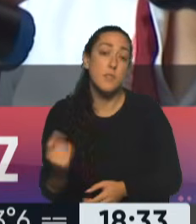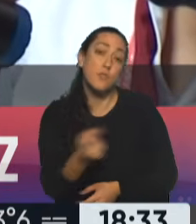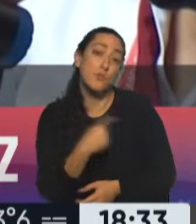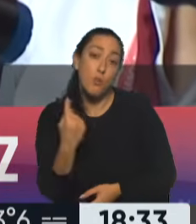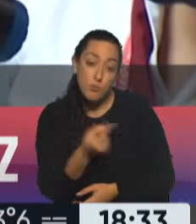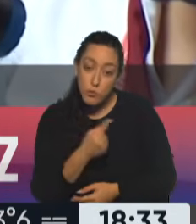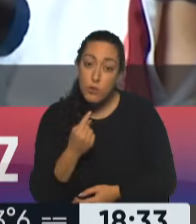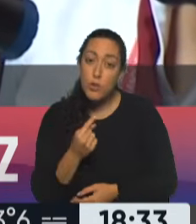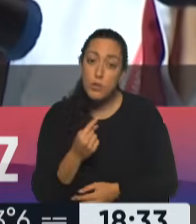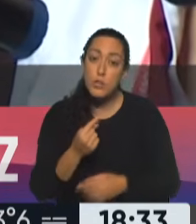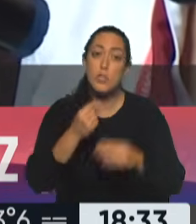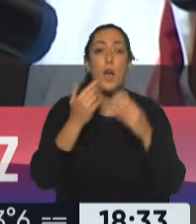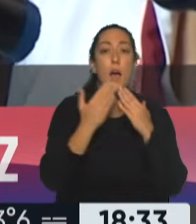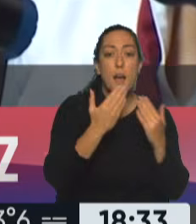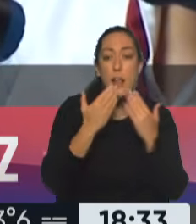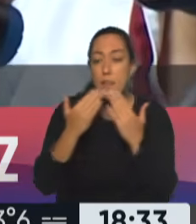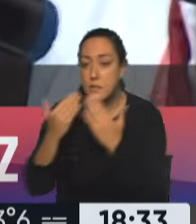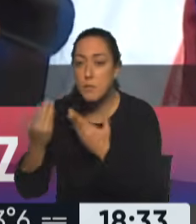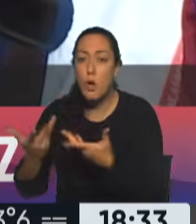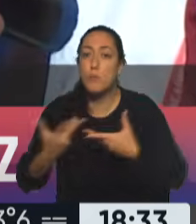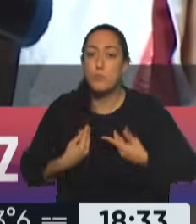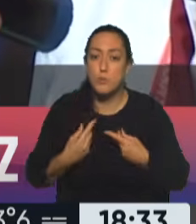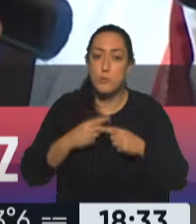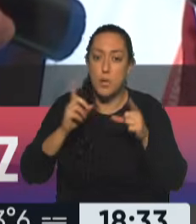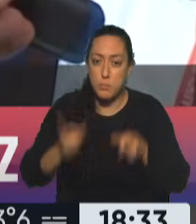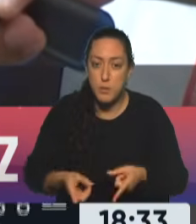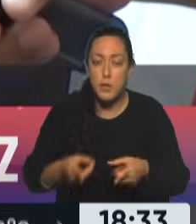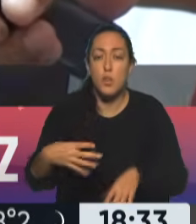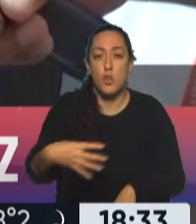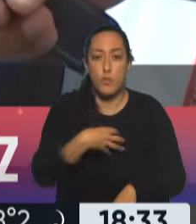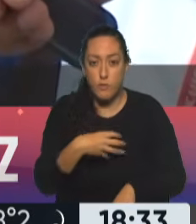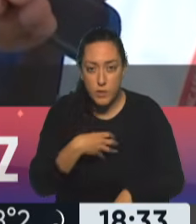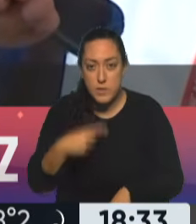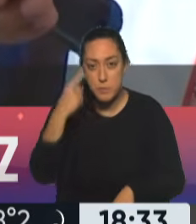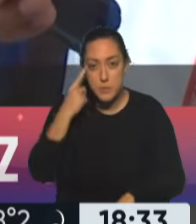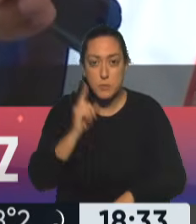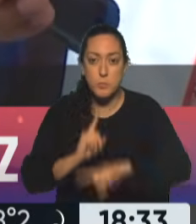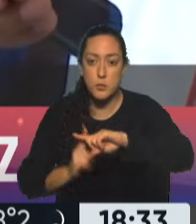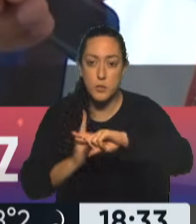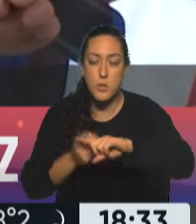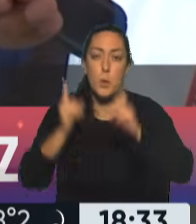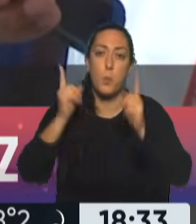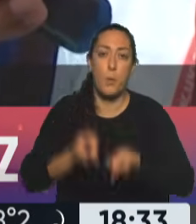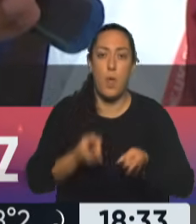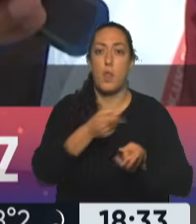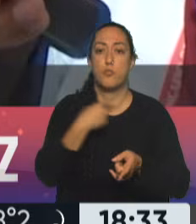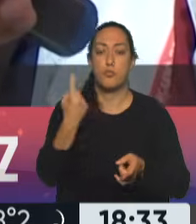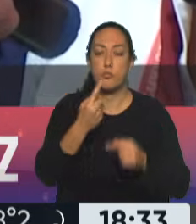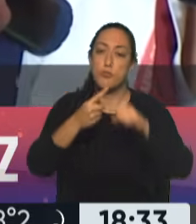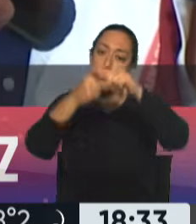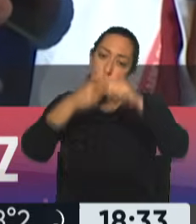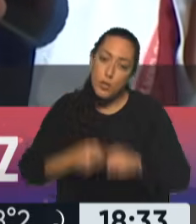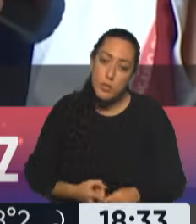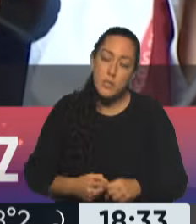también agradecemos ese respaldo. Estamos confiados, optimistas, pero como corresponde, el conteo